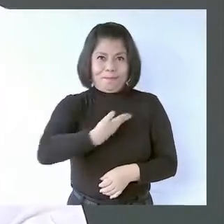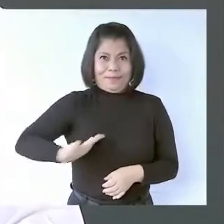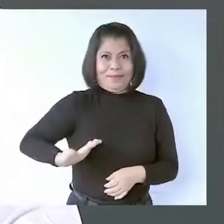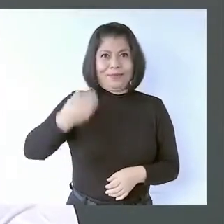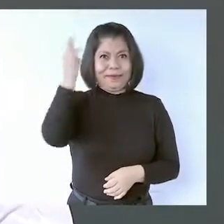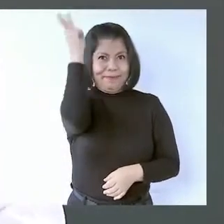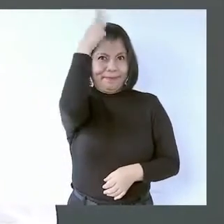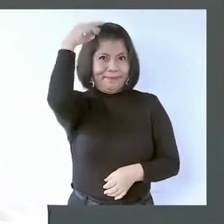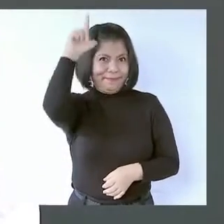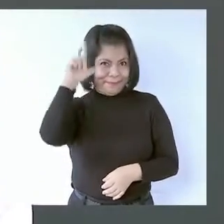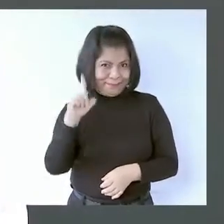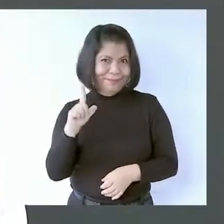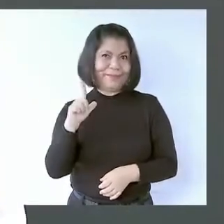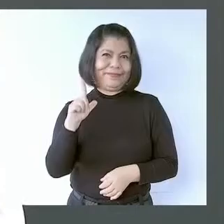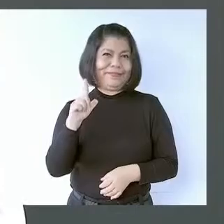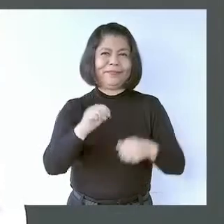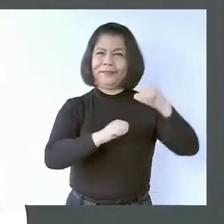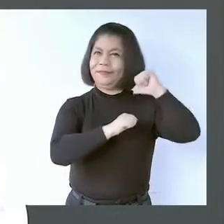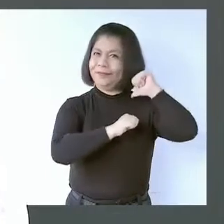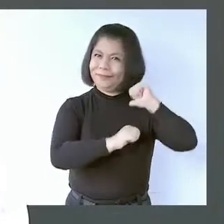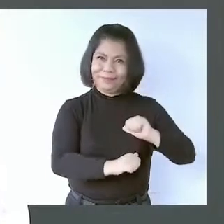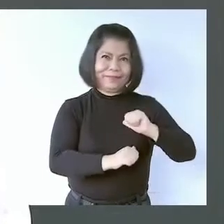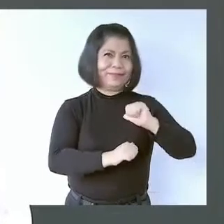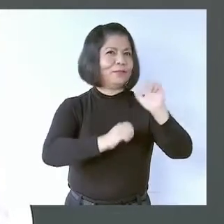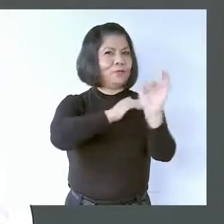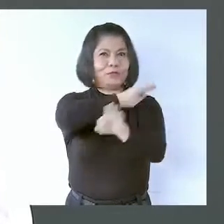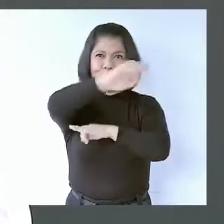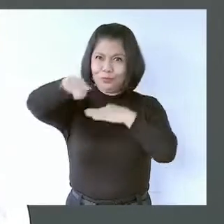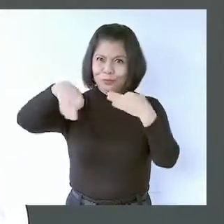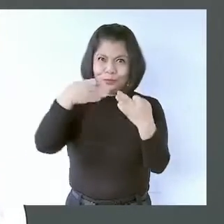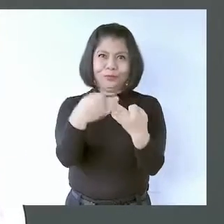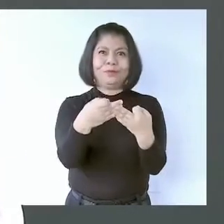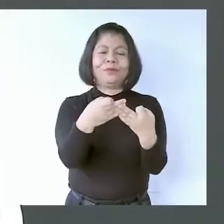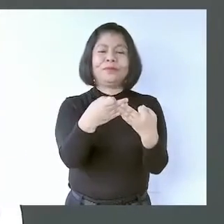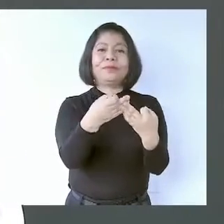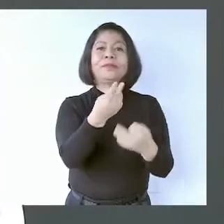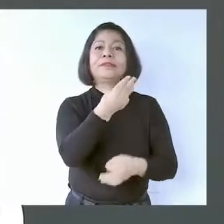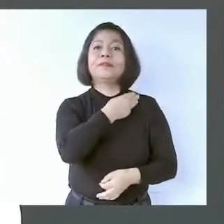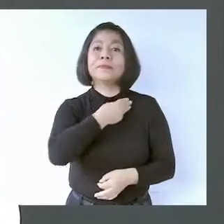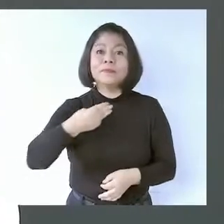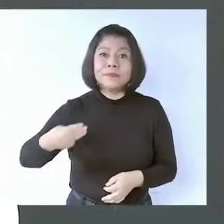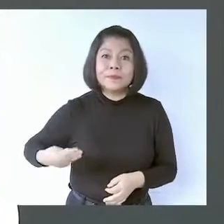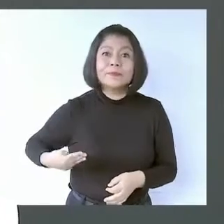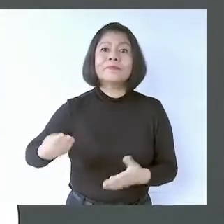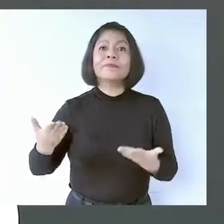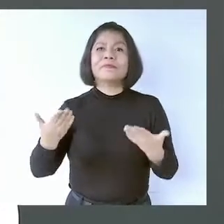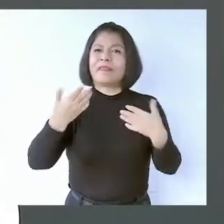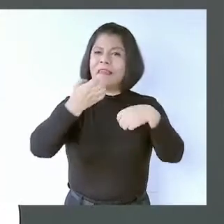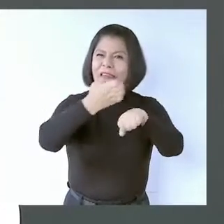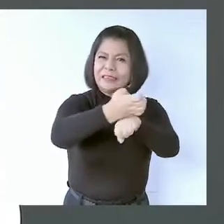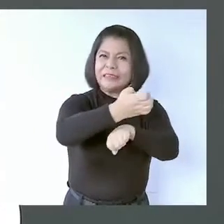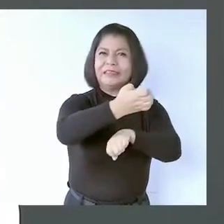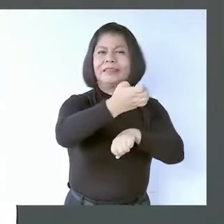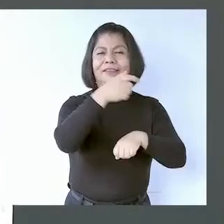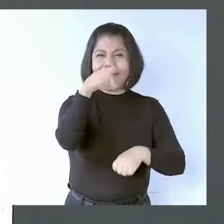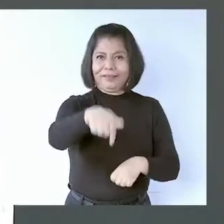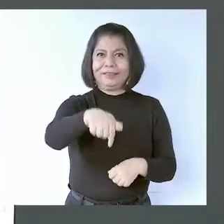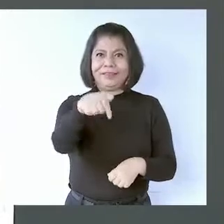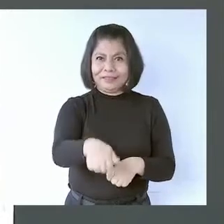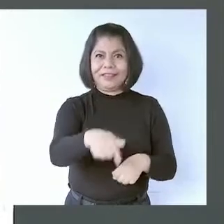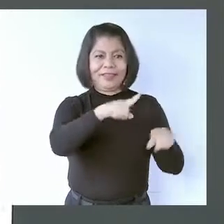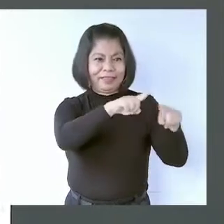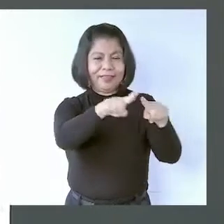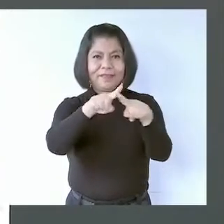las autoridades municipales de este estado. Tan es